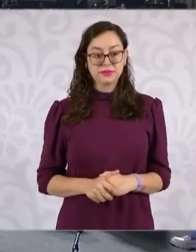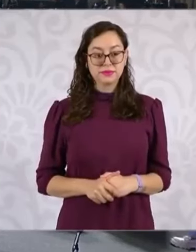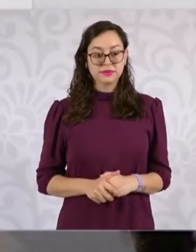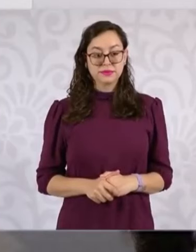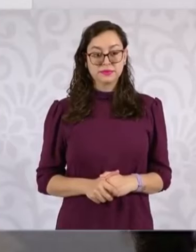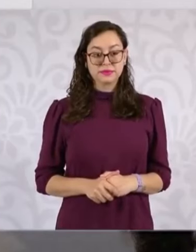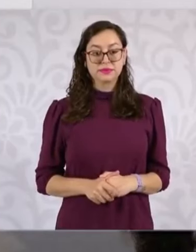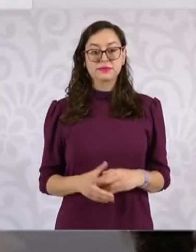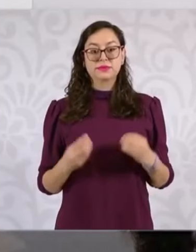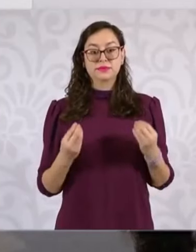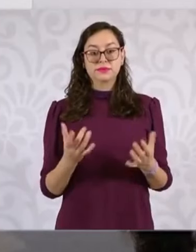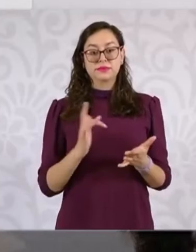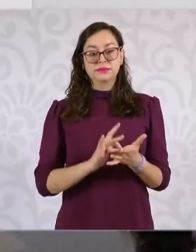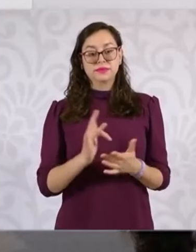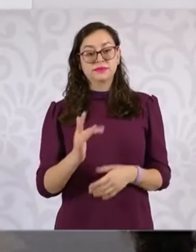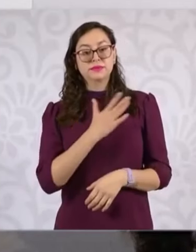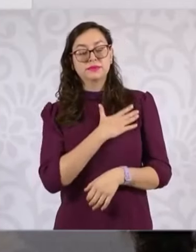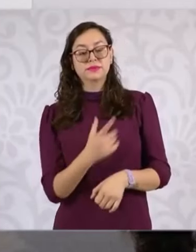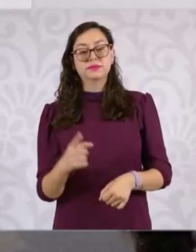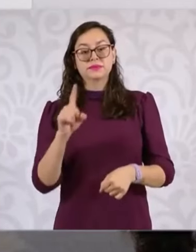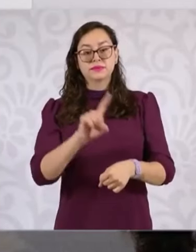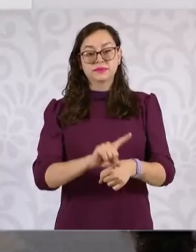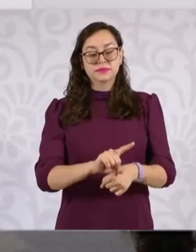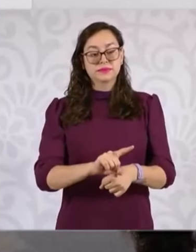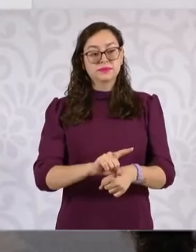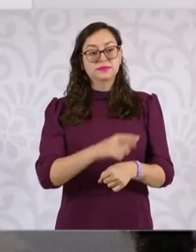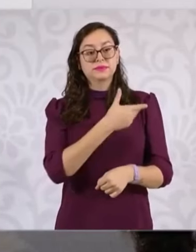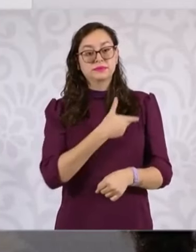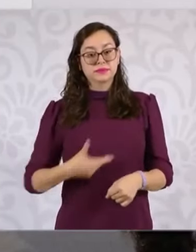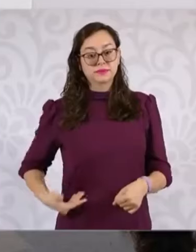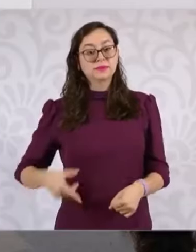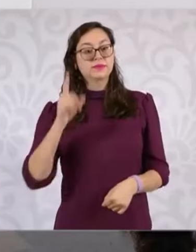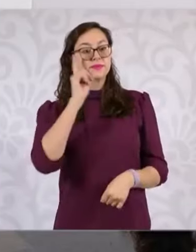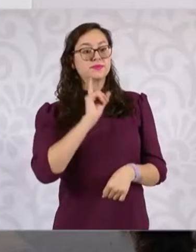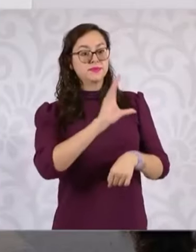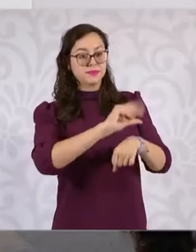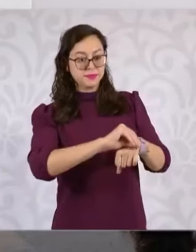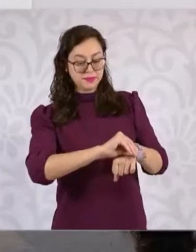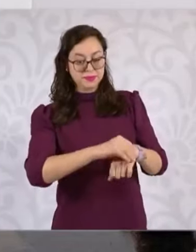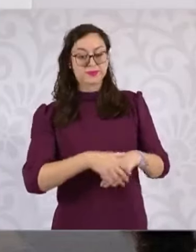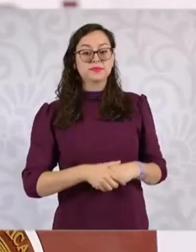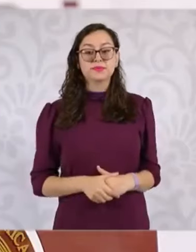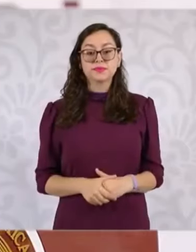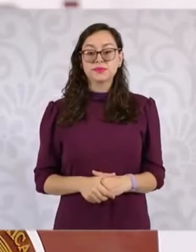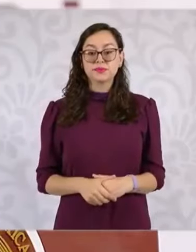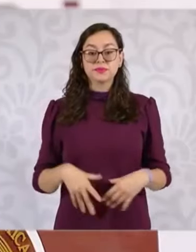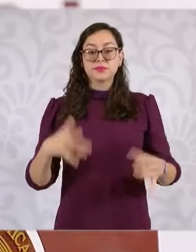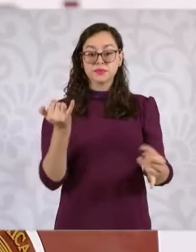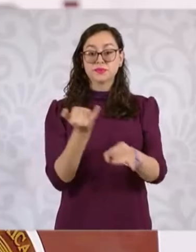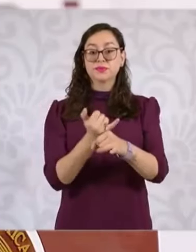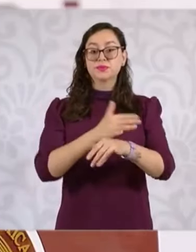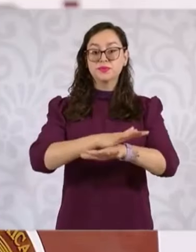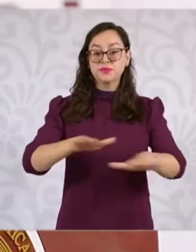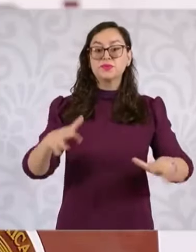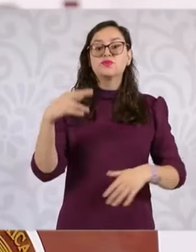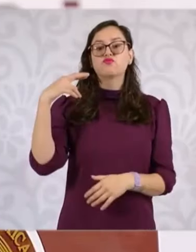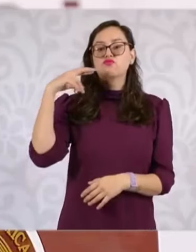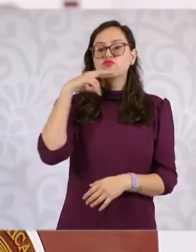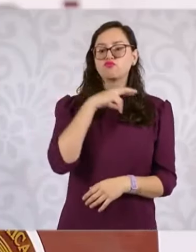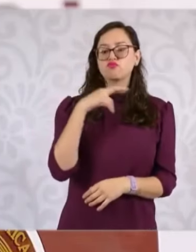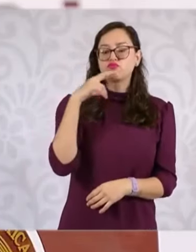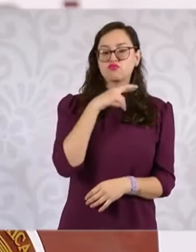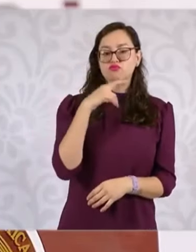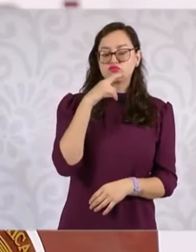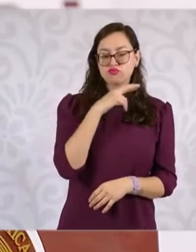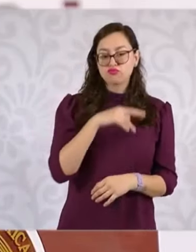Muchas gracias, buenos días. Con su permiso, presidenta, informo rápidamente de cómo vamos